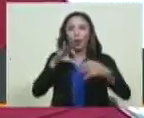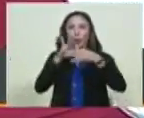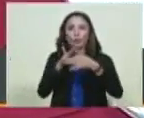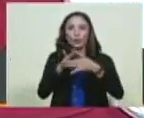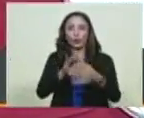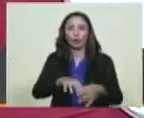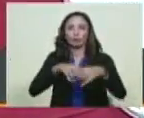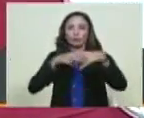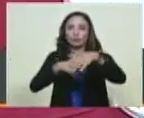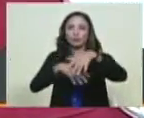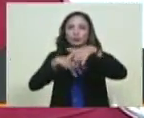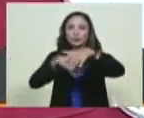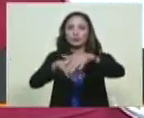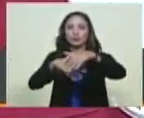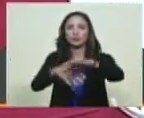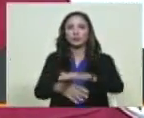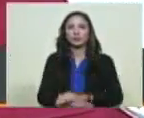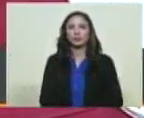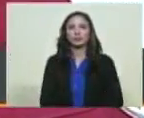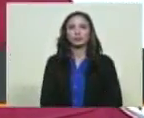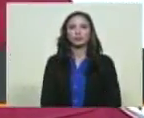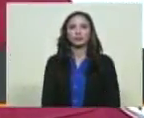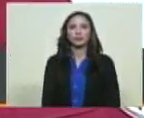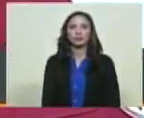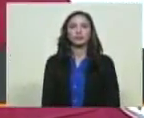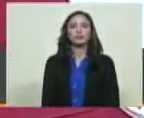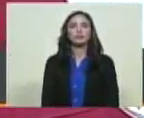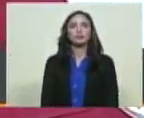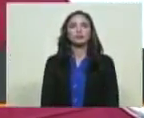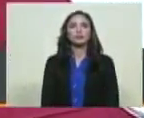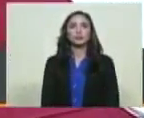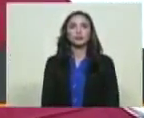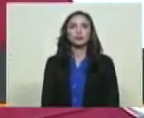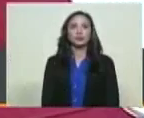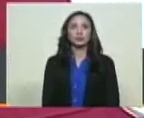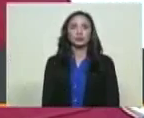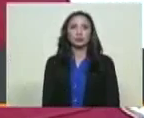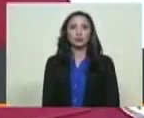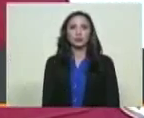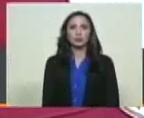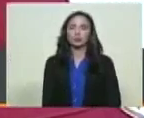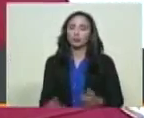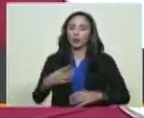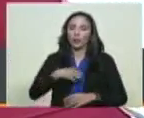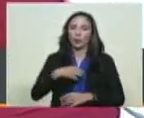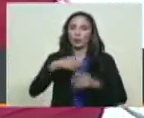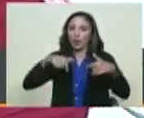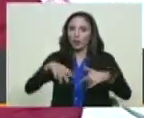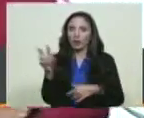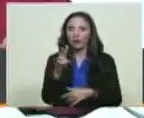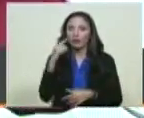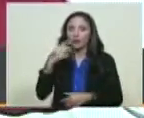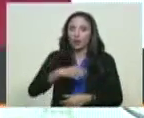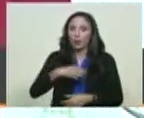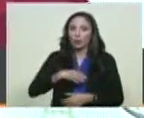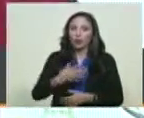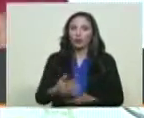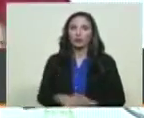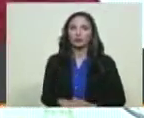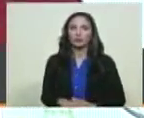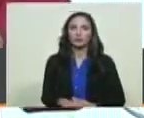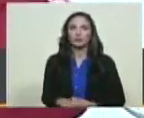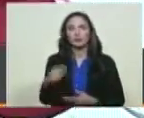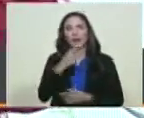barrió a pinochet no pudieron en venezuela no pudieron